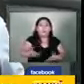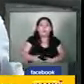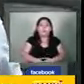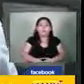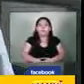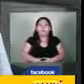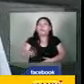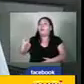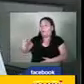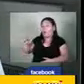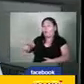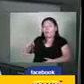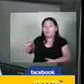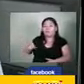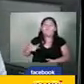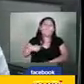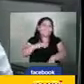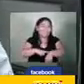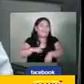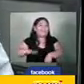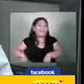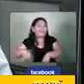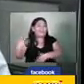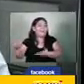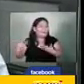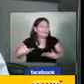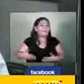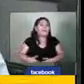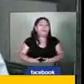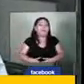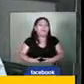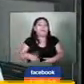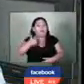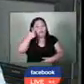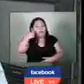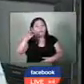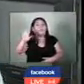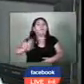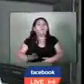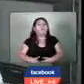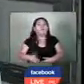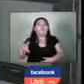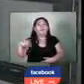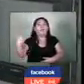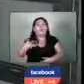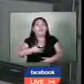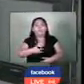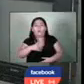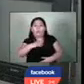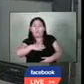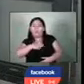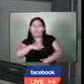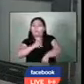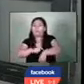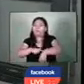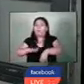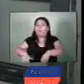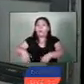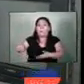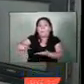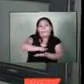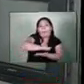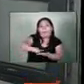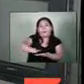Pero si hay atrasos. Sí, sí, hay atrasos siempre. Hay, por lo menos, nosotros lo único que hemos tenido atrasos es en planchas,